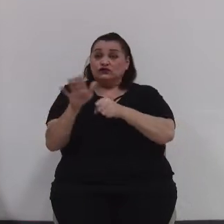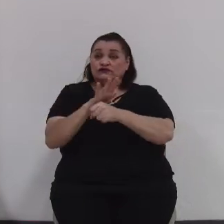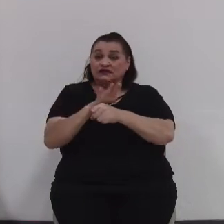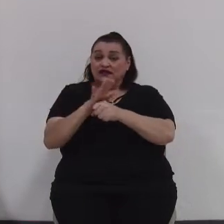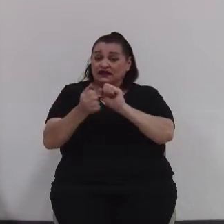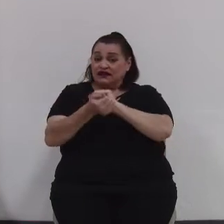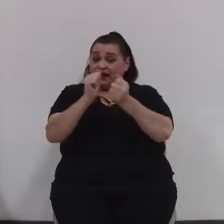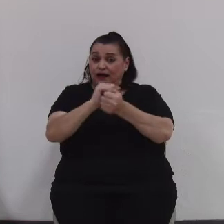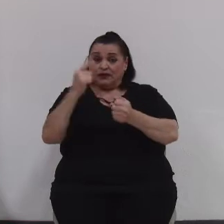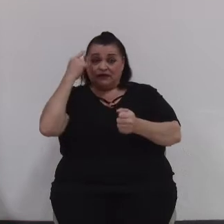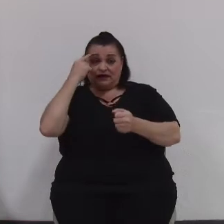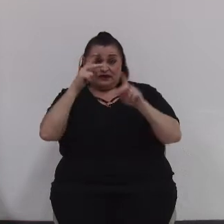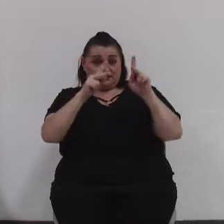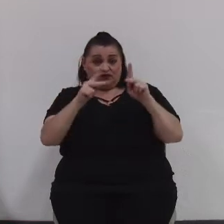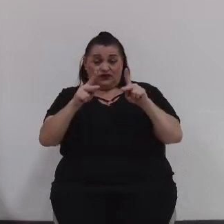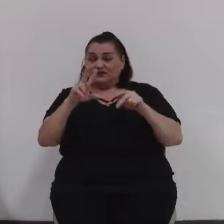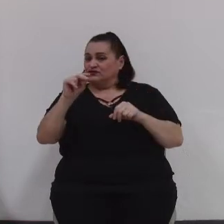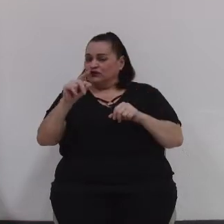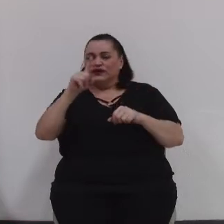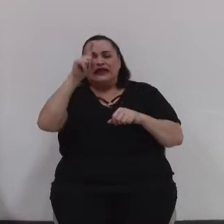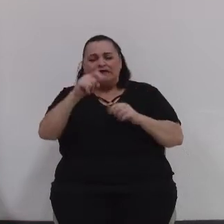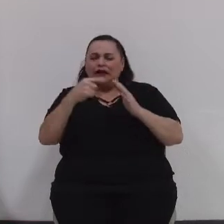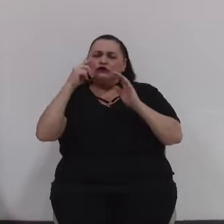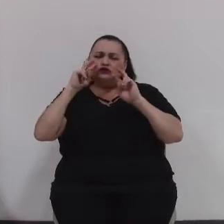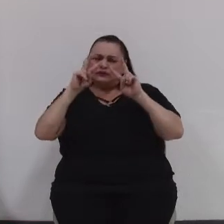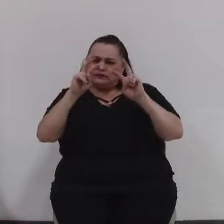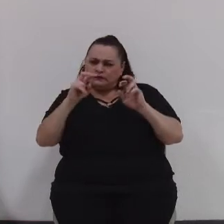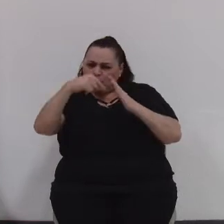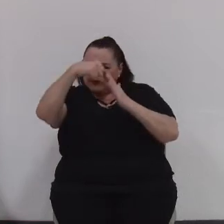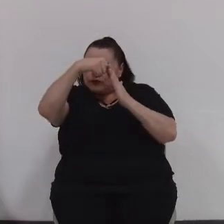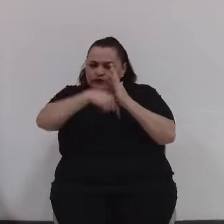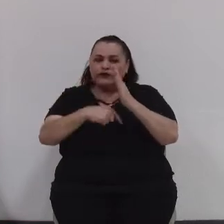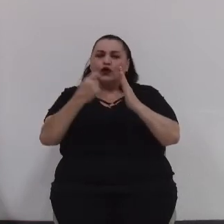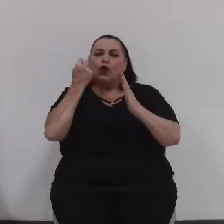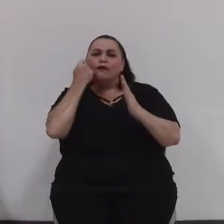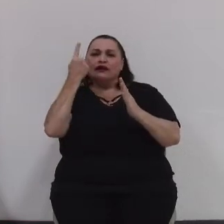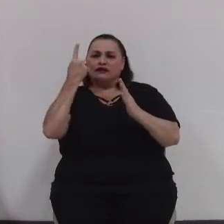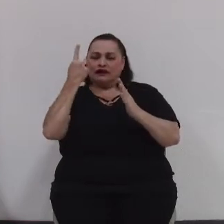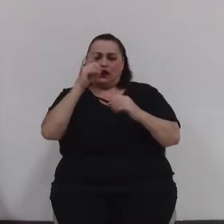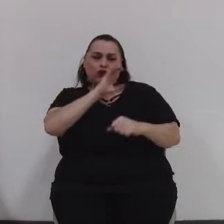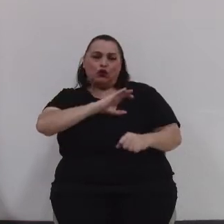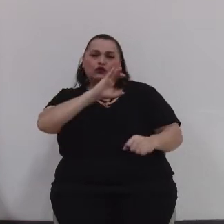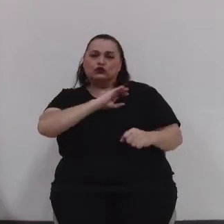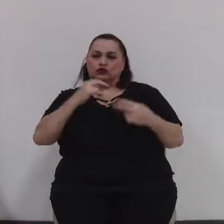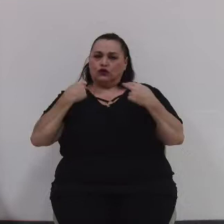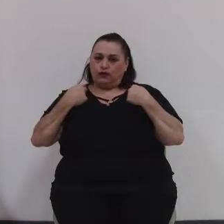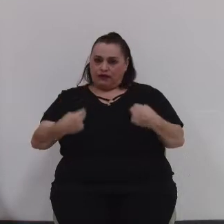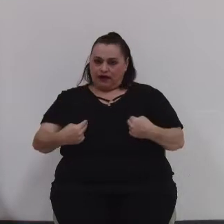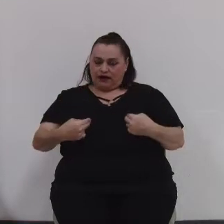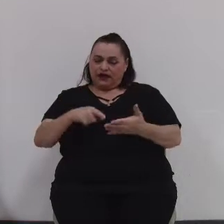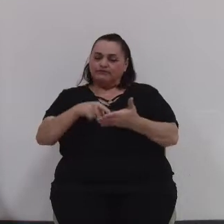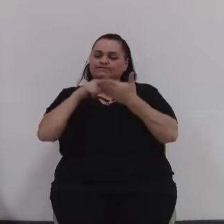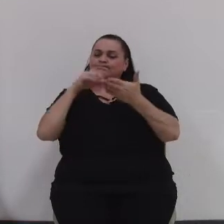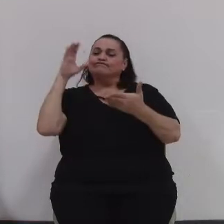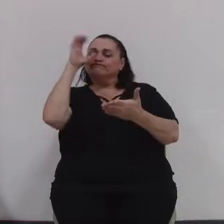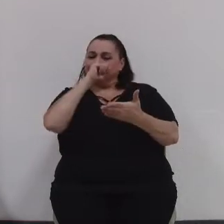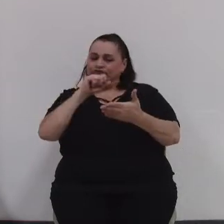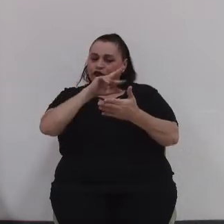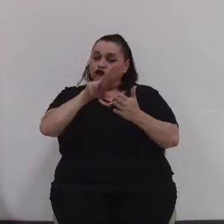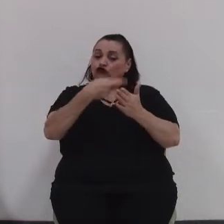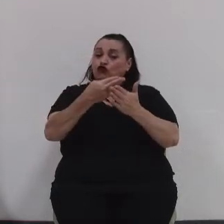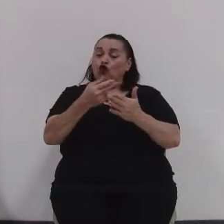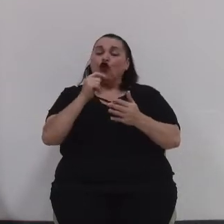mentalidad de las personas. Debemos ahondar en la comprensión del comportamiento humano y reconocer el papel que desempeñan